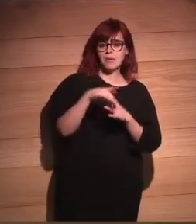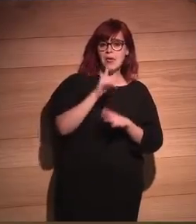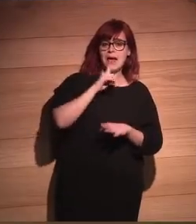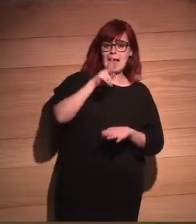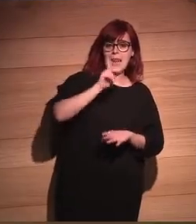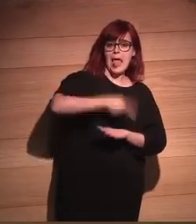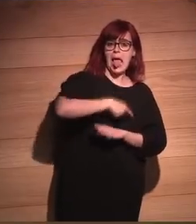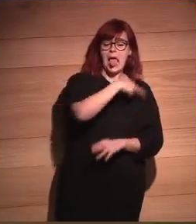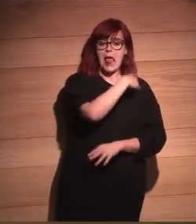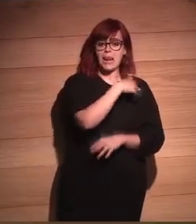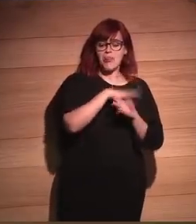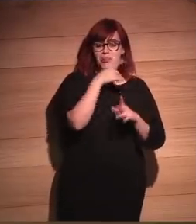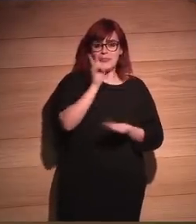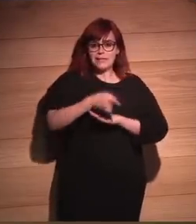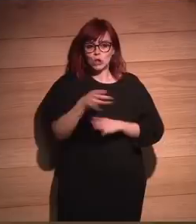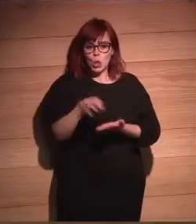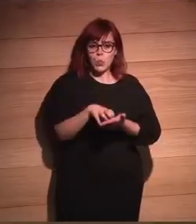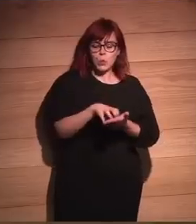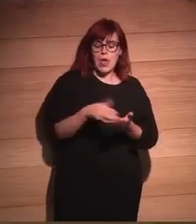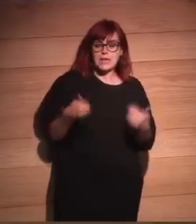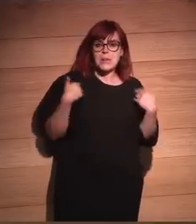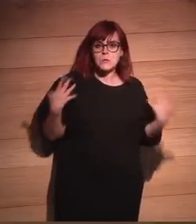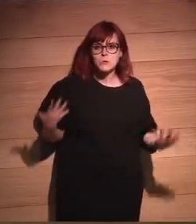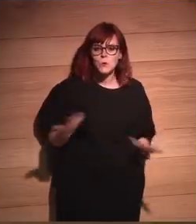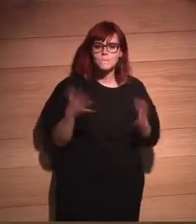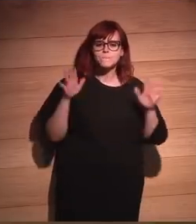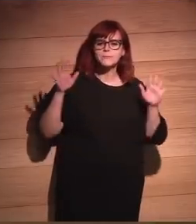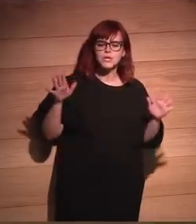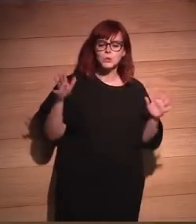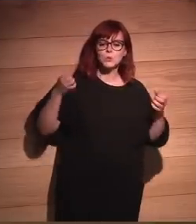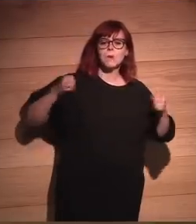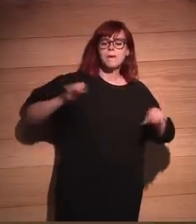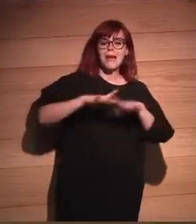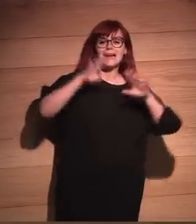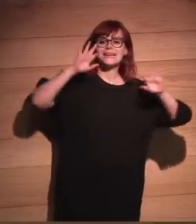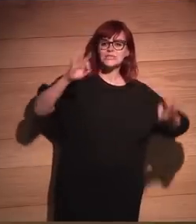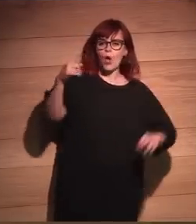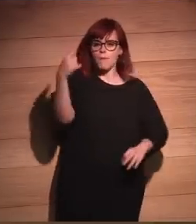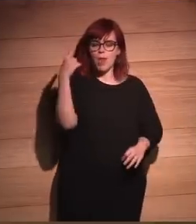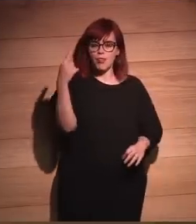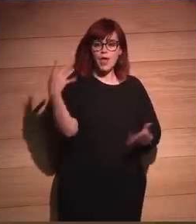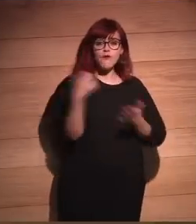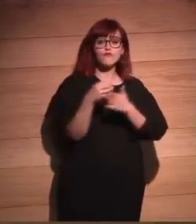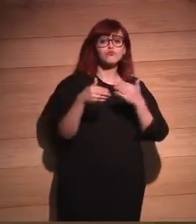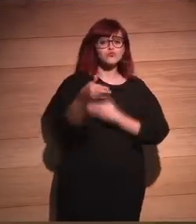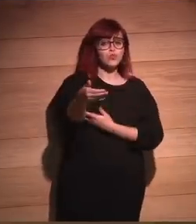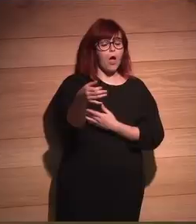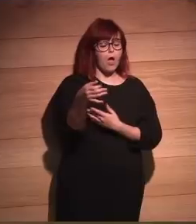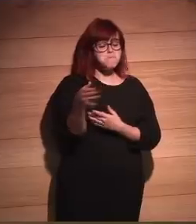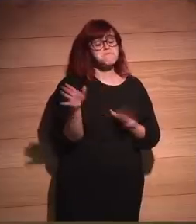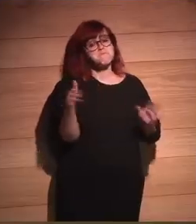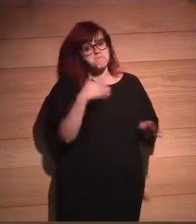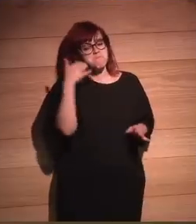decirte, director y general. Y yo le decía, bueno, pero a pesar de todos esos riesgos y amenazas, el futuro es